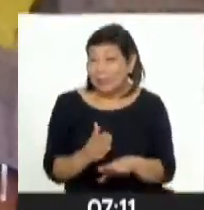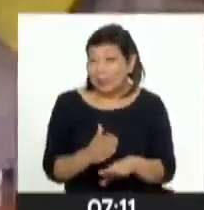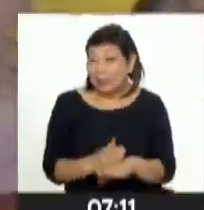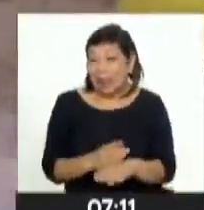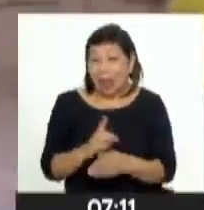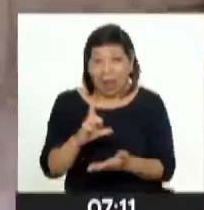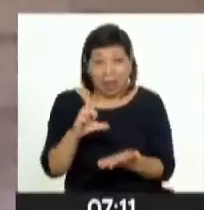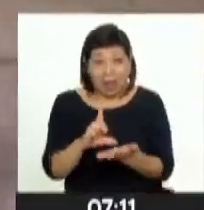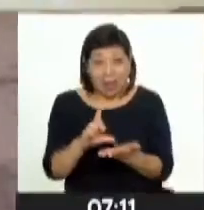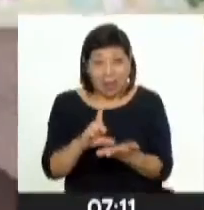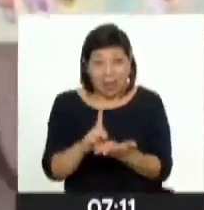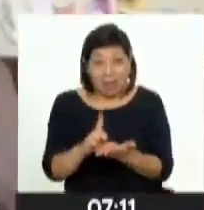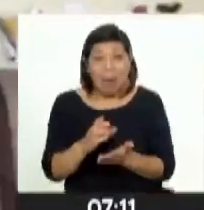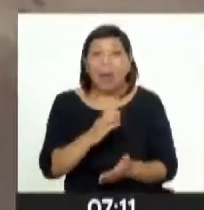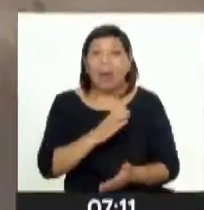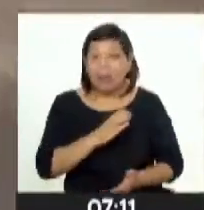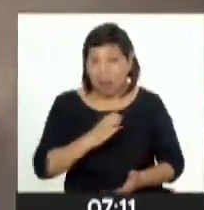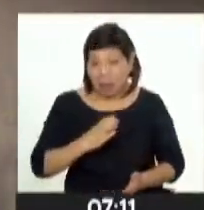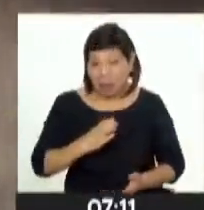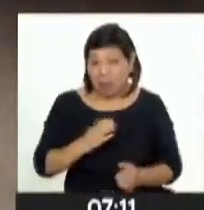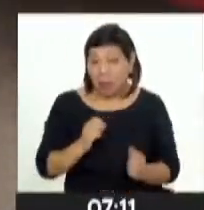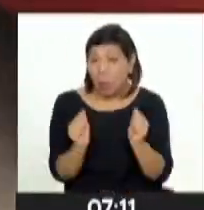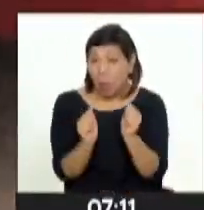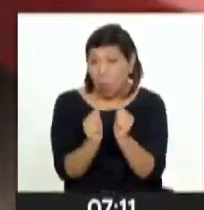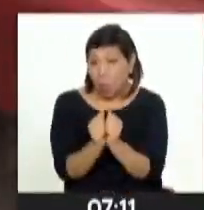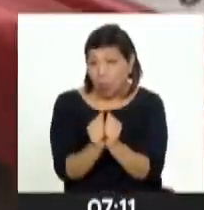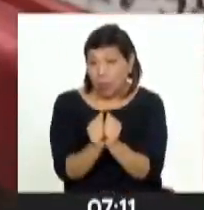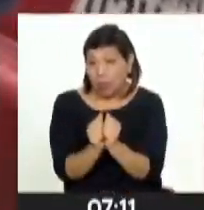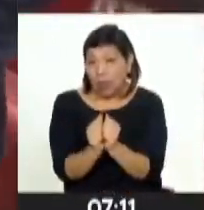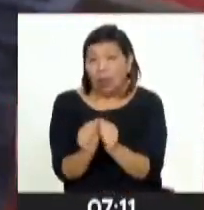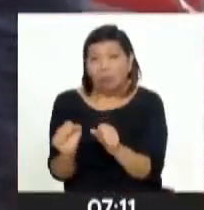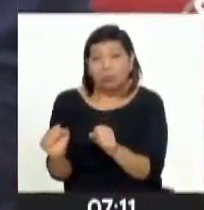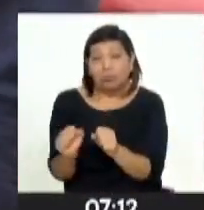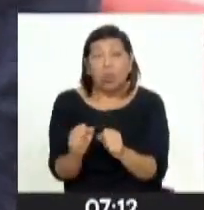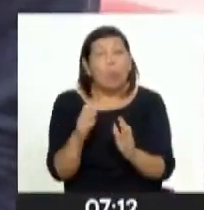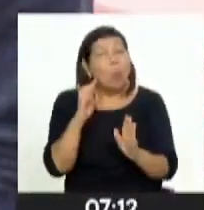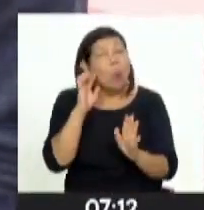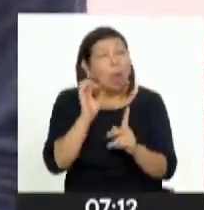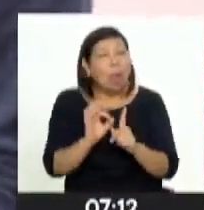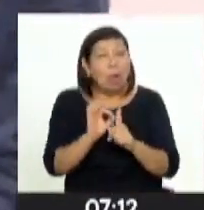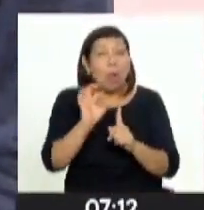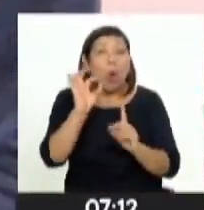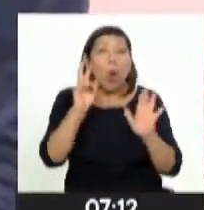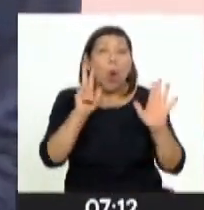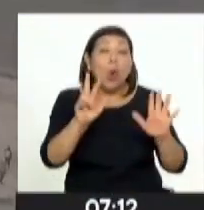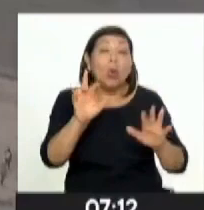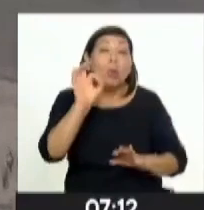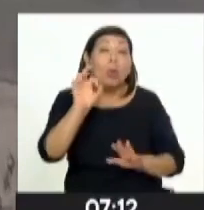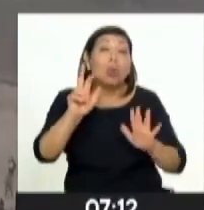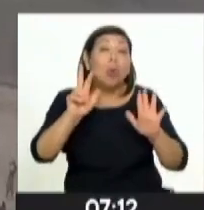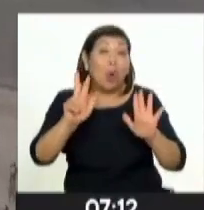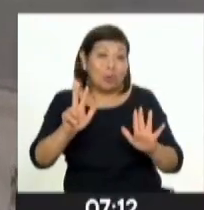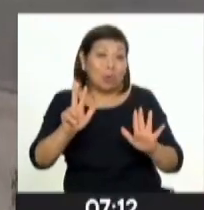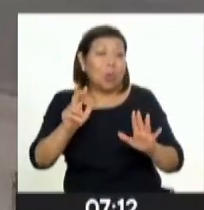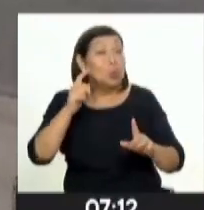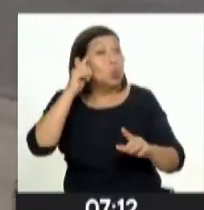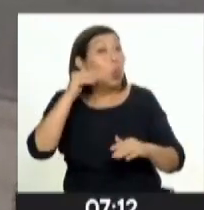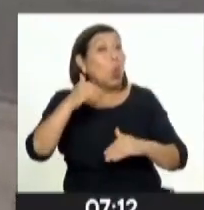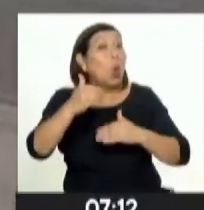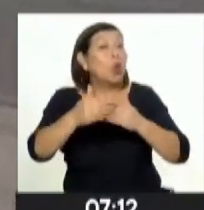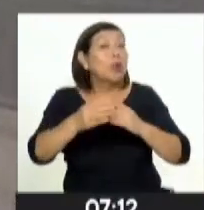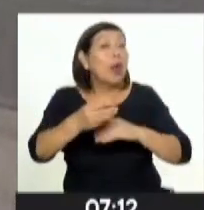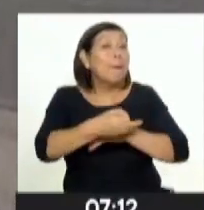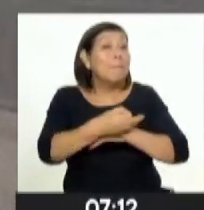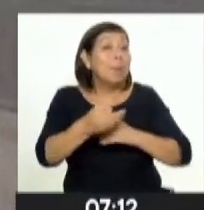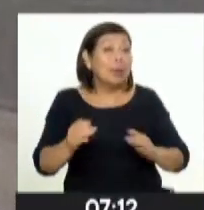Lima Metropolitana y el Callao, trabajará con el escenario de un sismo de grado 8.8 en la escala de Richter. En las otras regiones,